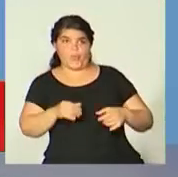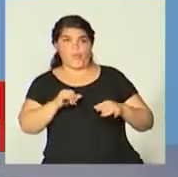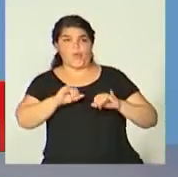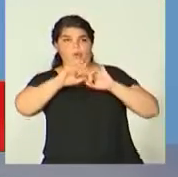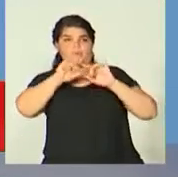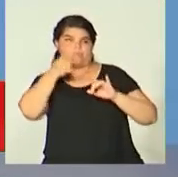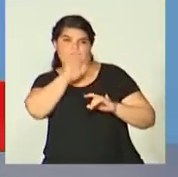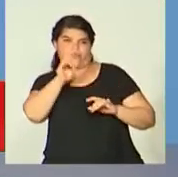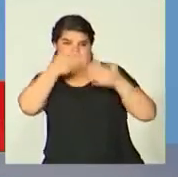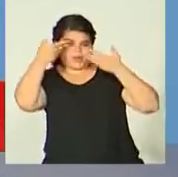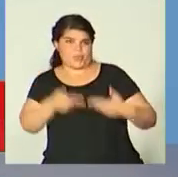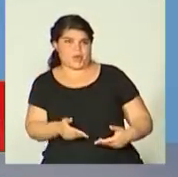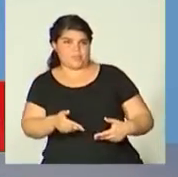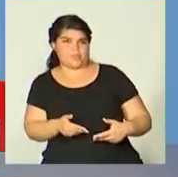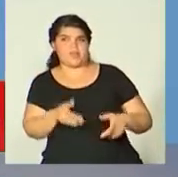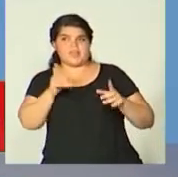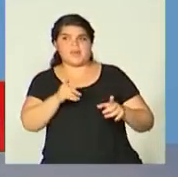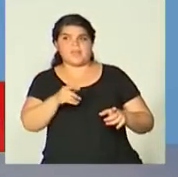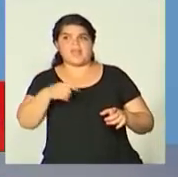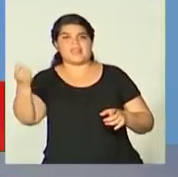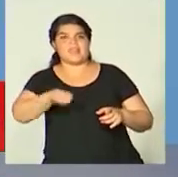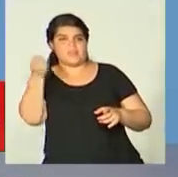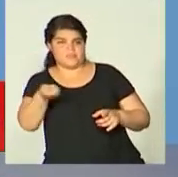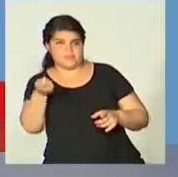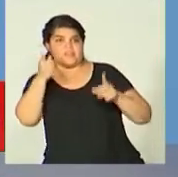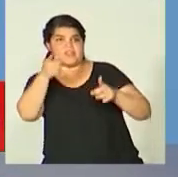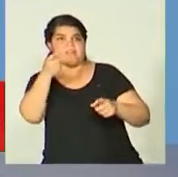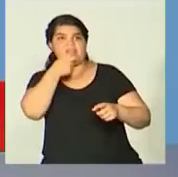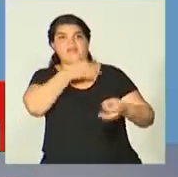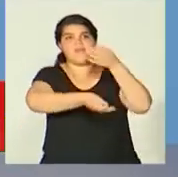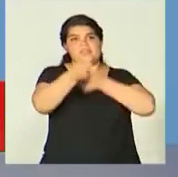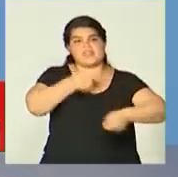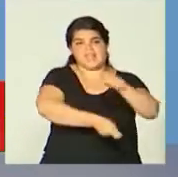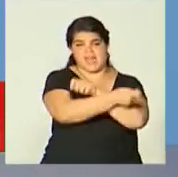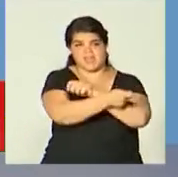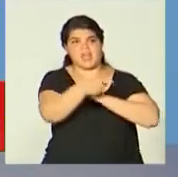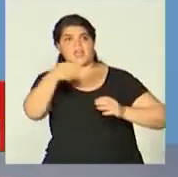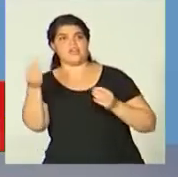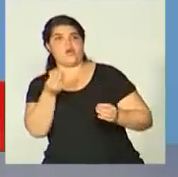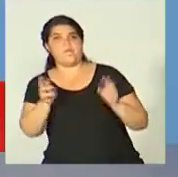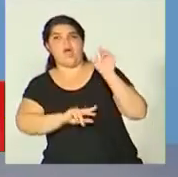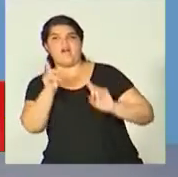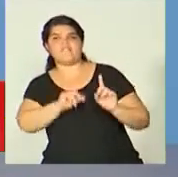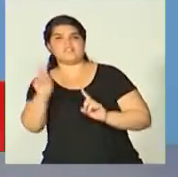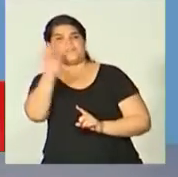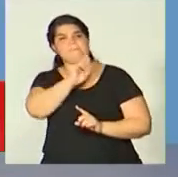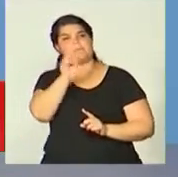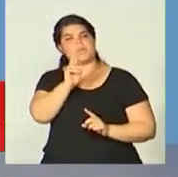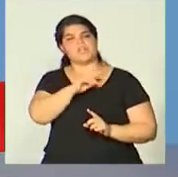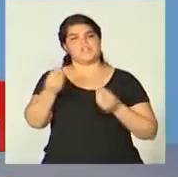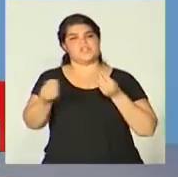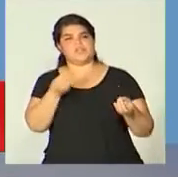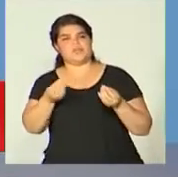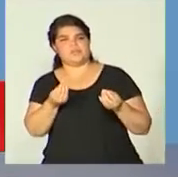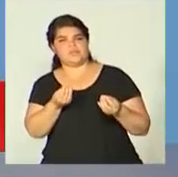traducido en en el tema de la prostitución y la trata y cómo de repente nos sentíamos las mujeres en esa relación de cómo nos veíamos